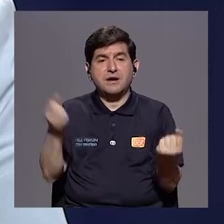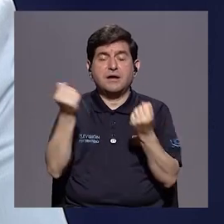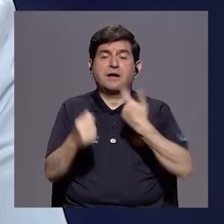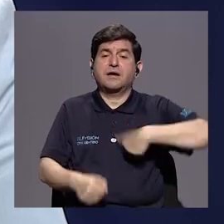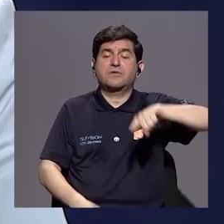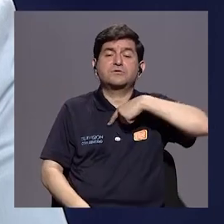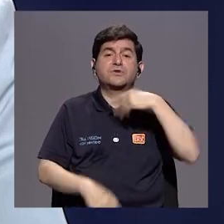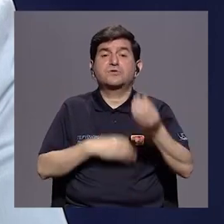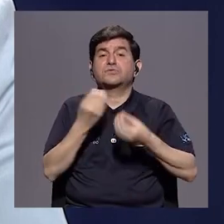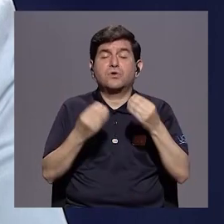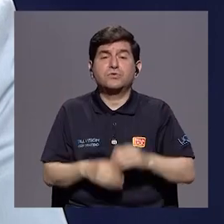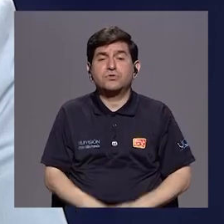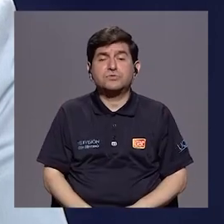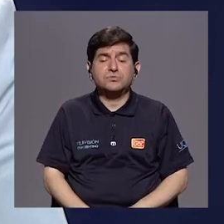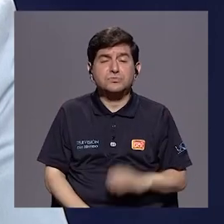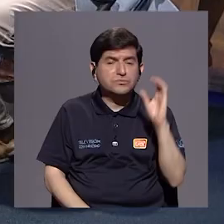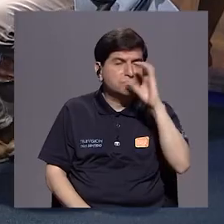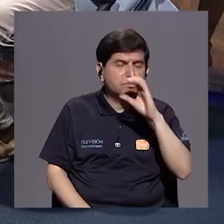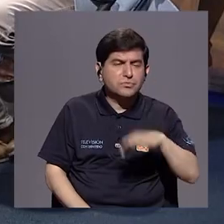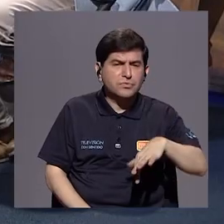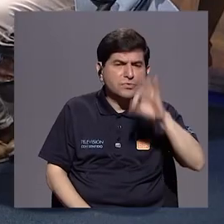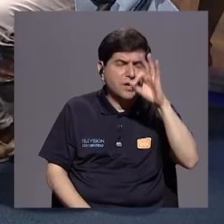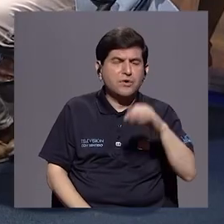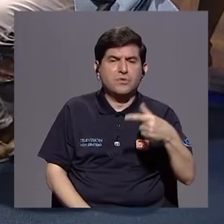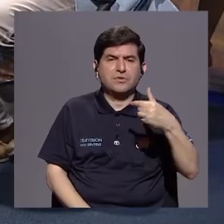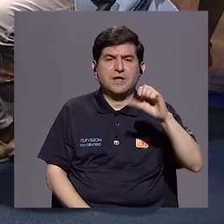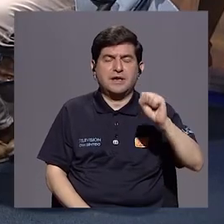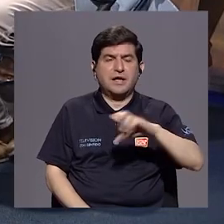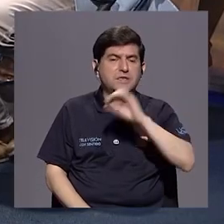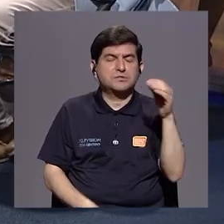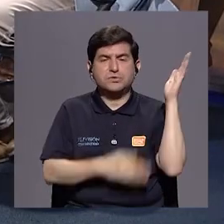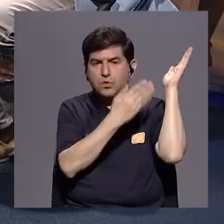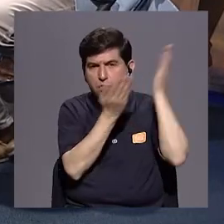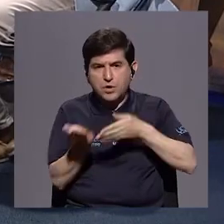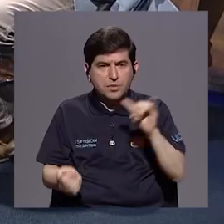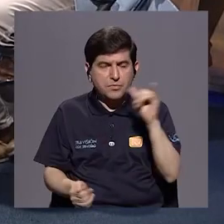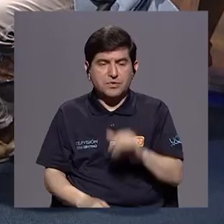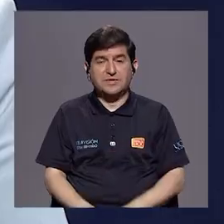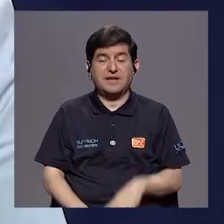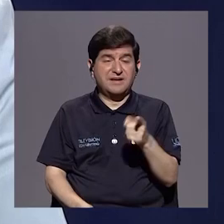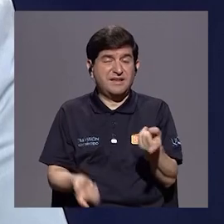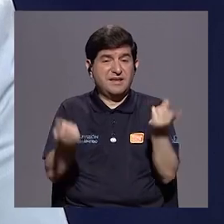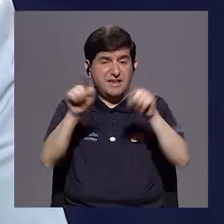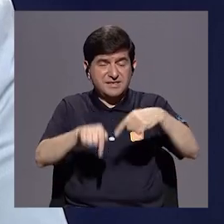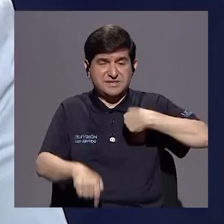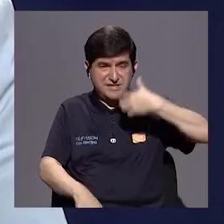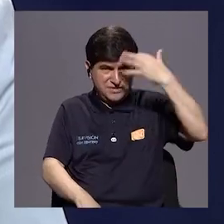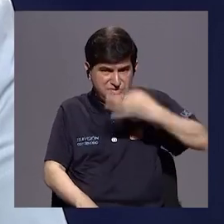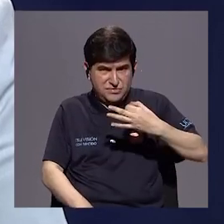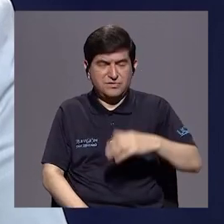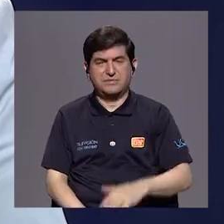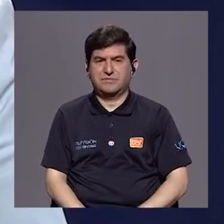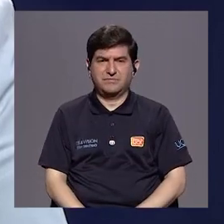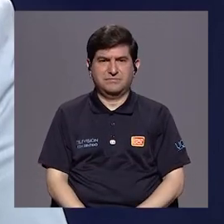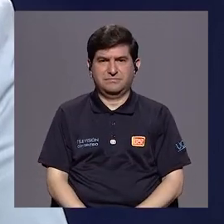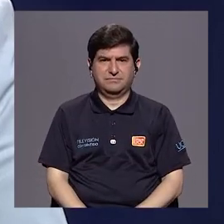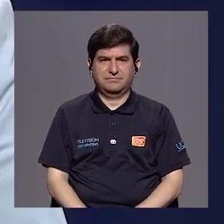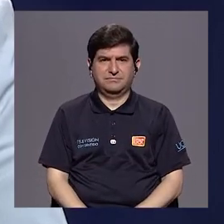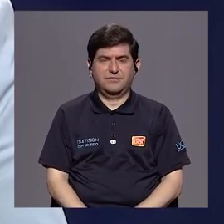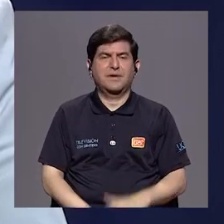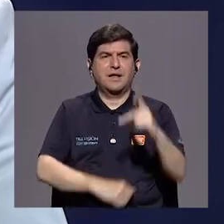vehículos y nosotros que hace mucho exploramos y encontramos una natural o importamos igual que en este caso me parece que tener